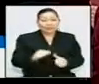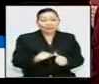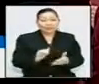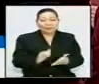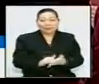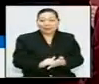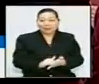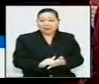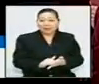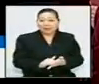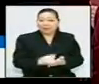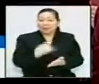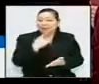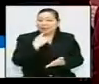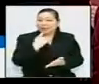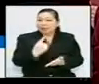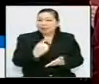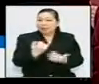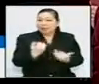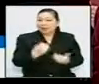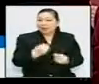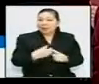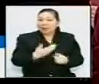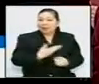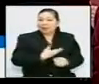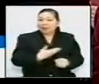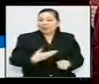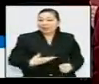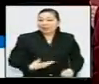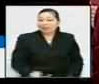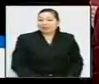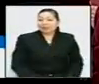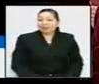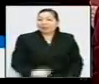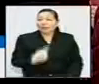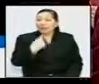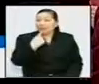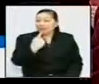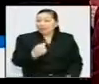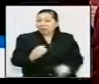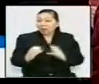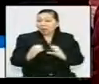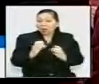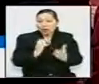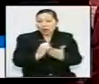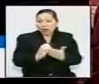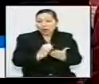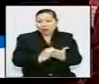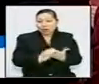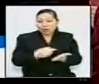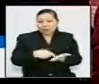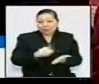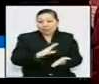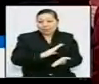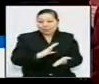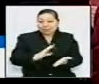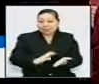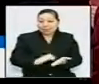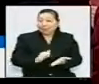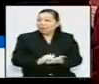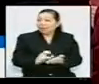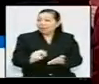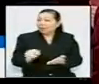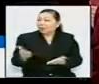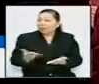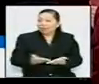poco lo que manifestó el expresidente de la República, él recalcó que la modificación del contrato es beneficioso para el Estado y que no